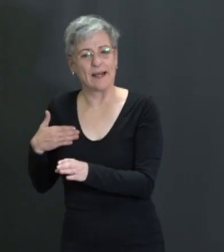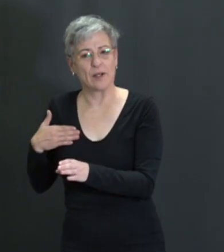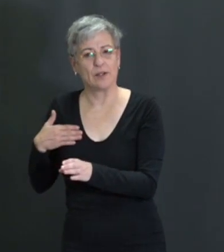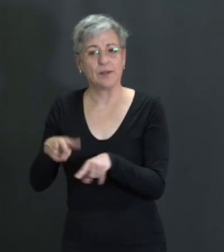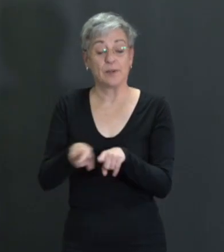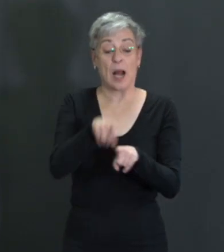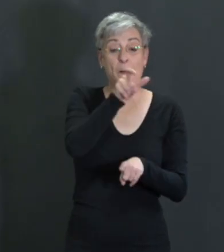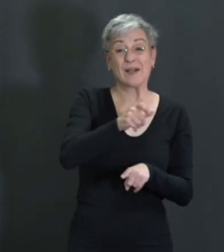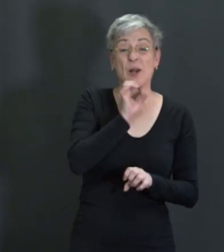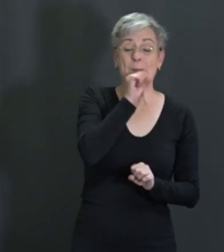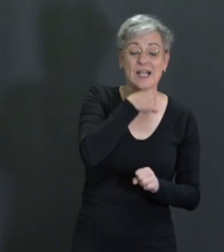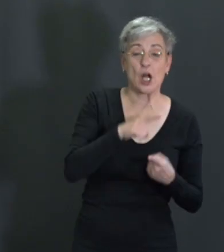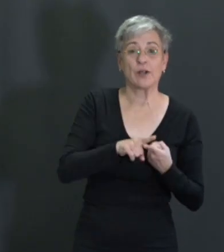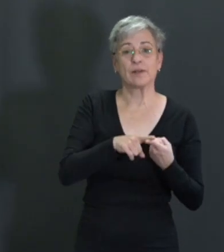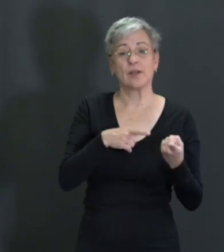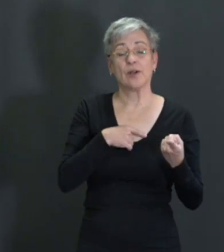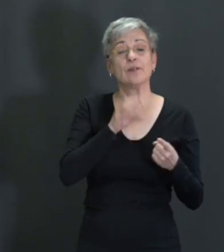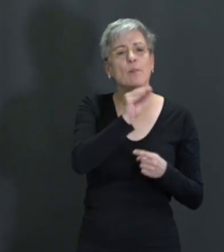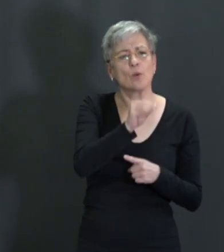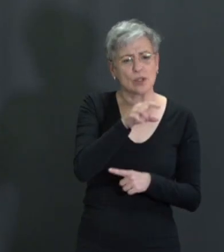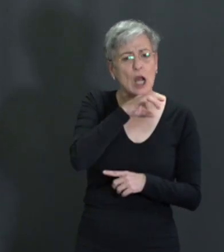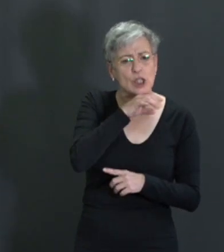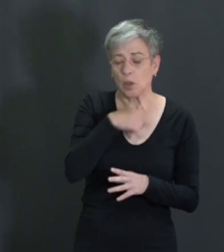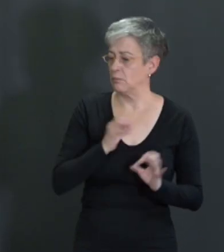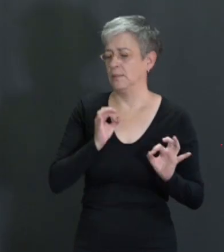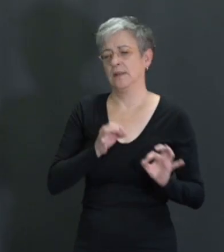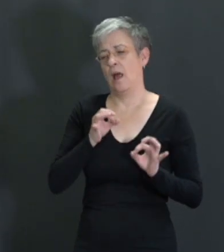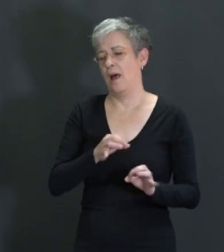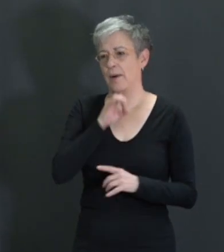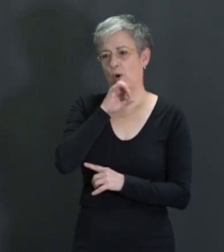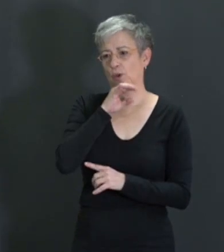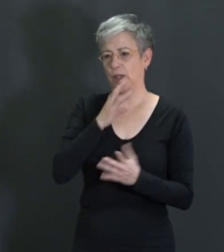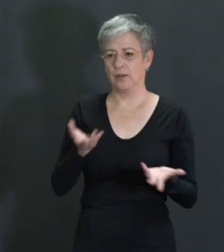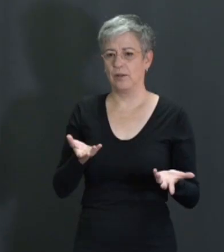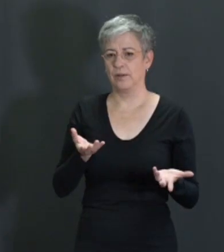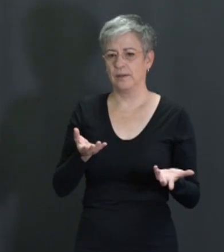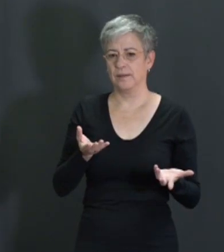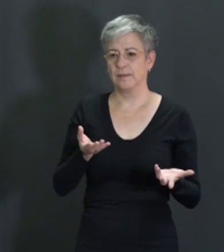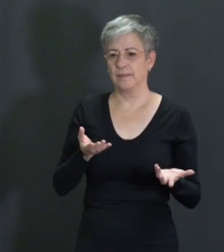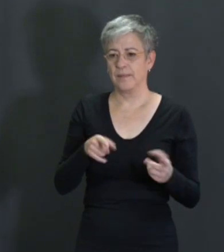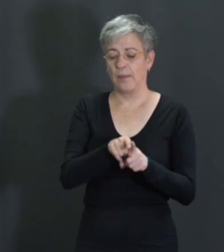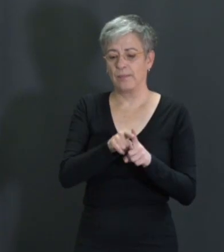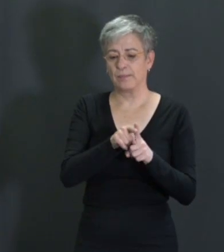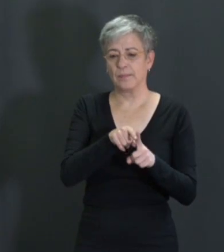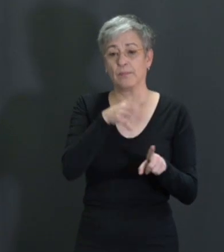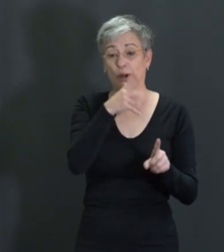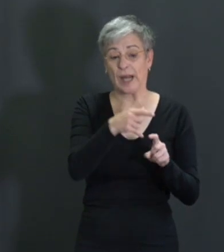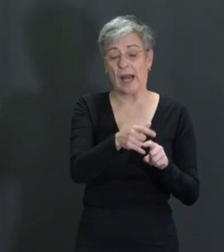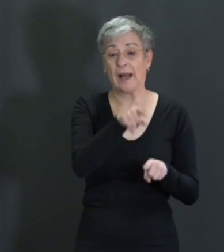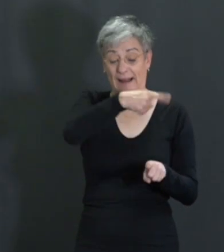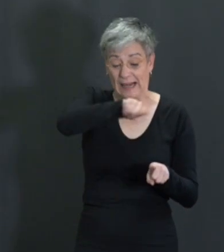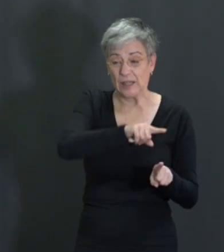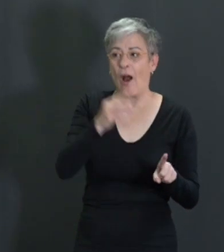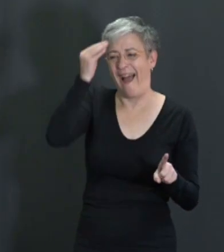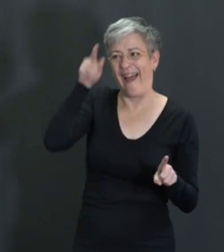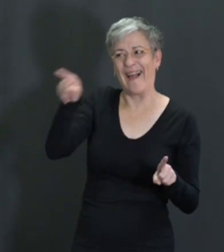por algo, si está contento, siempre está contento, ¿no? Porque, pues como bien sabéis, la respuesta deseada tiene una fuerza enorme,